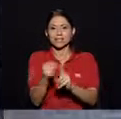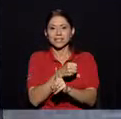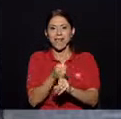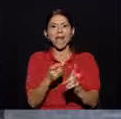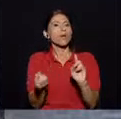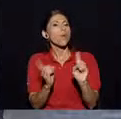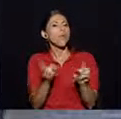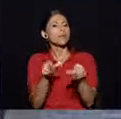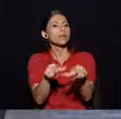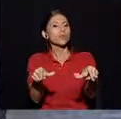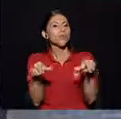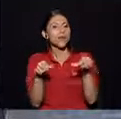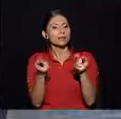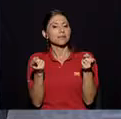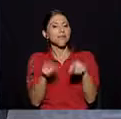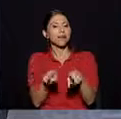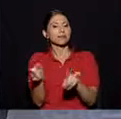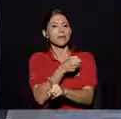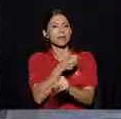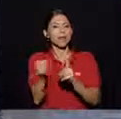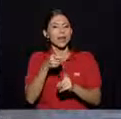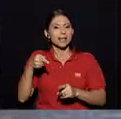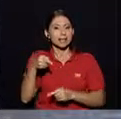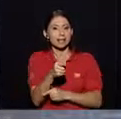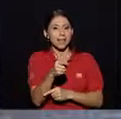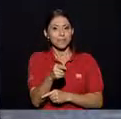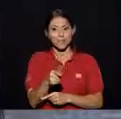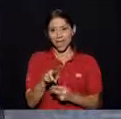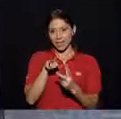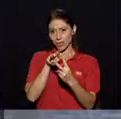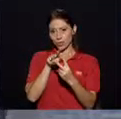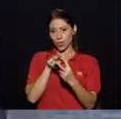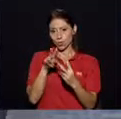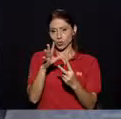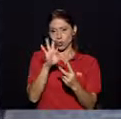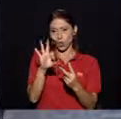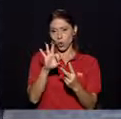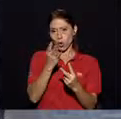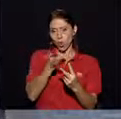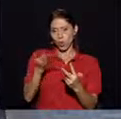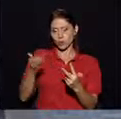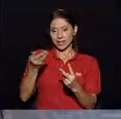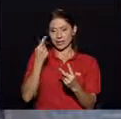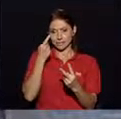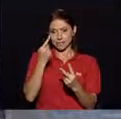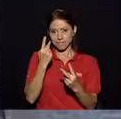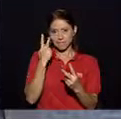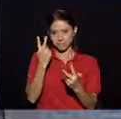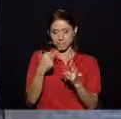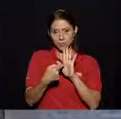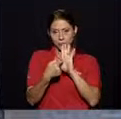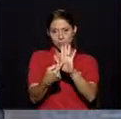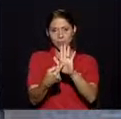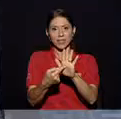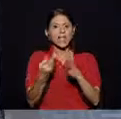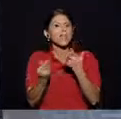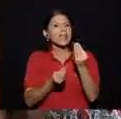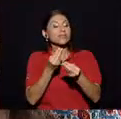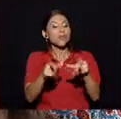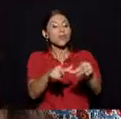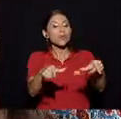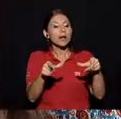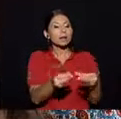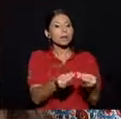que me gustaría hacer notar. Uno, que tiene que ver con la combinación de los espacios público-privados, es